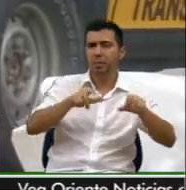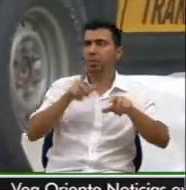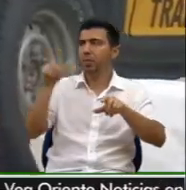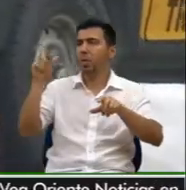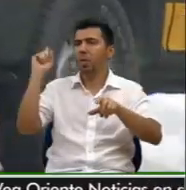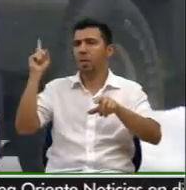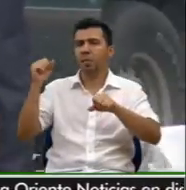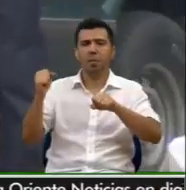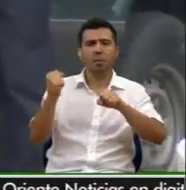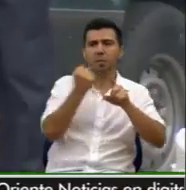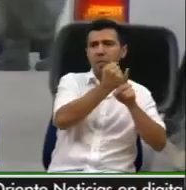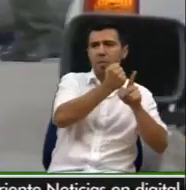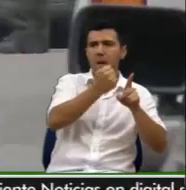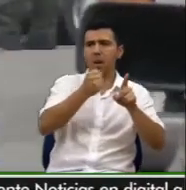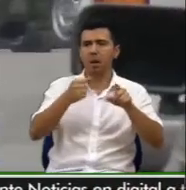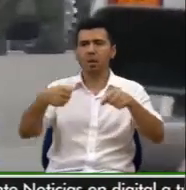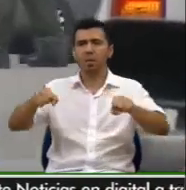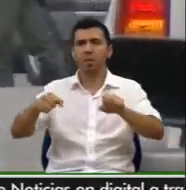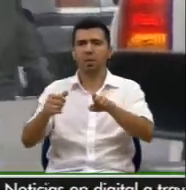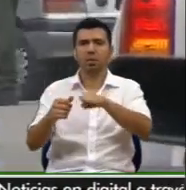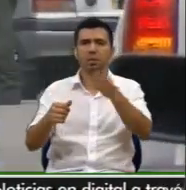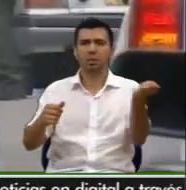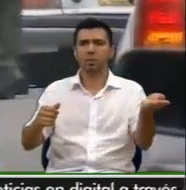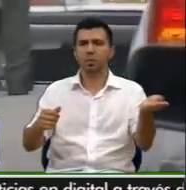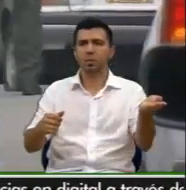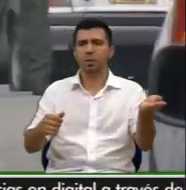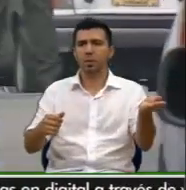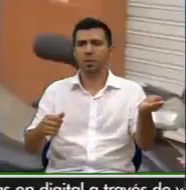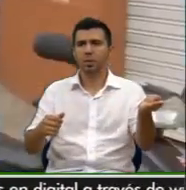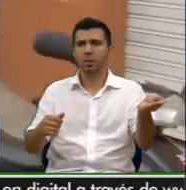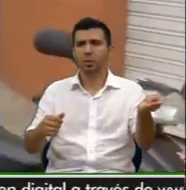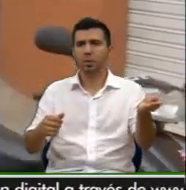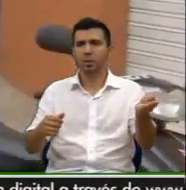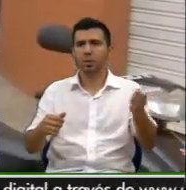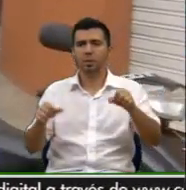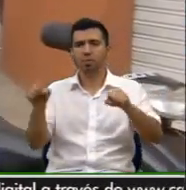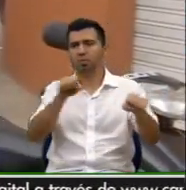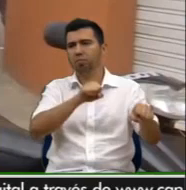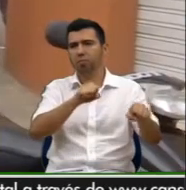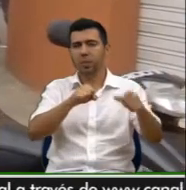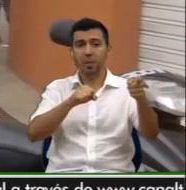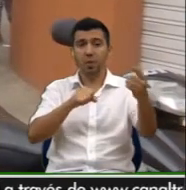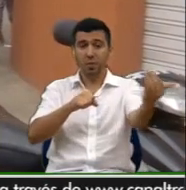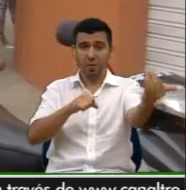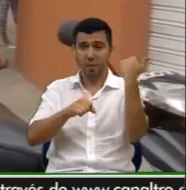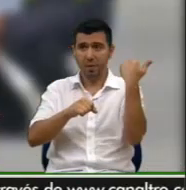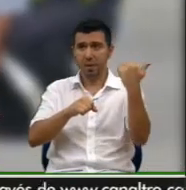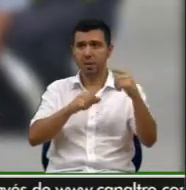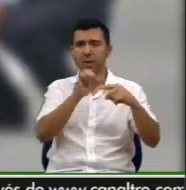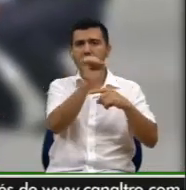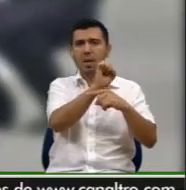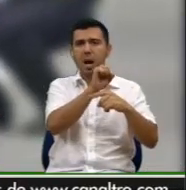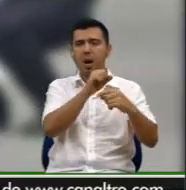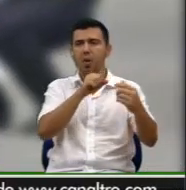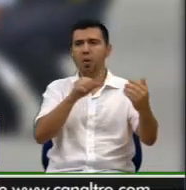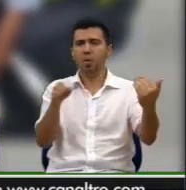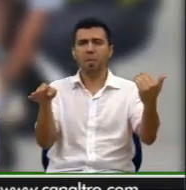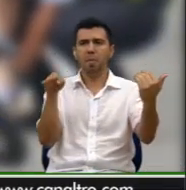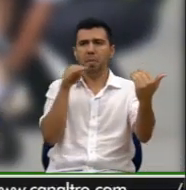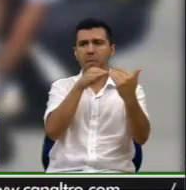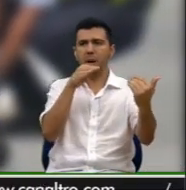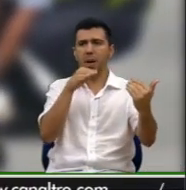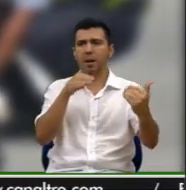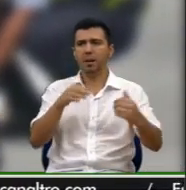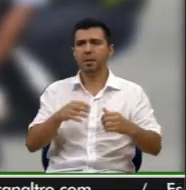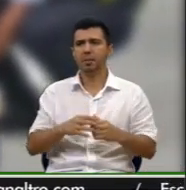descargando y las d estabilizó y las y ellas se estabilizaron y se fueron hacia el otro lado venía el el